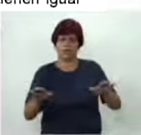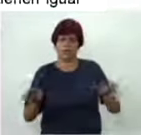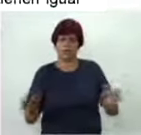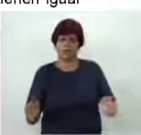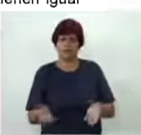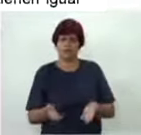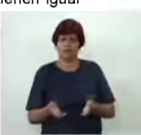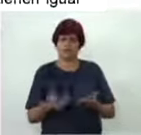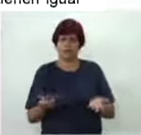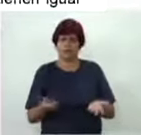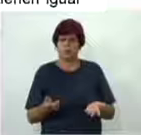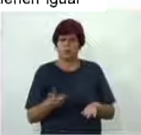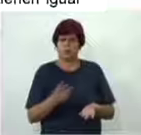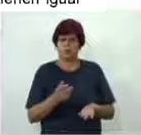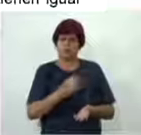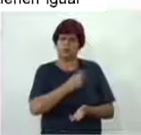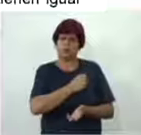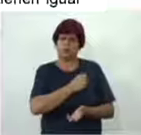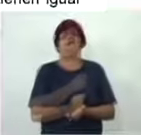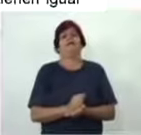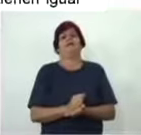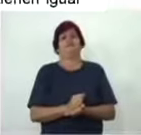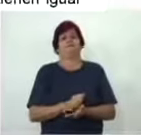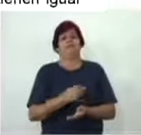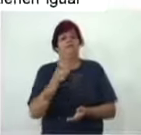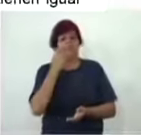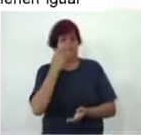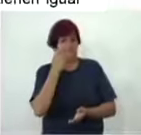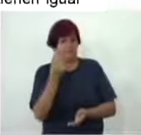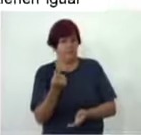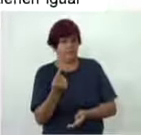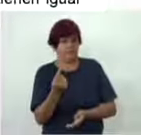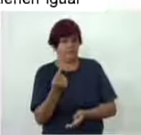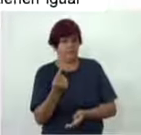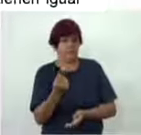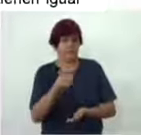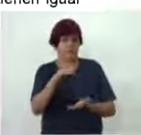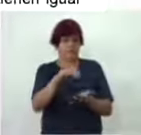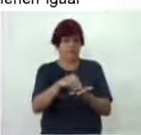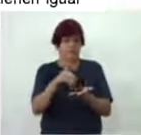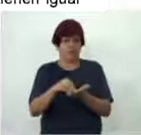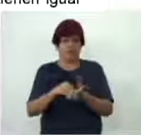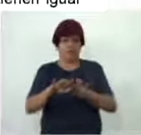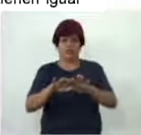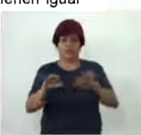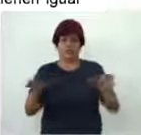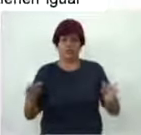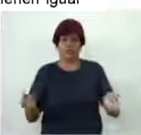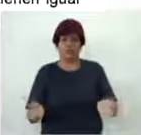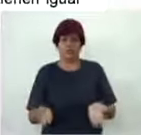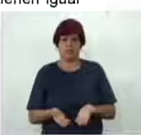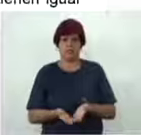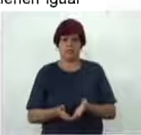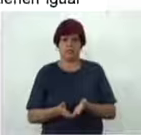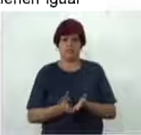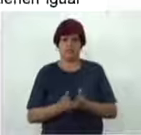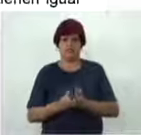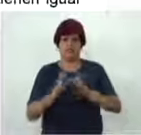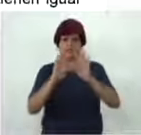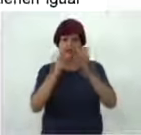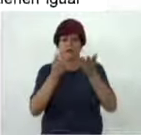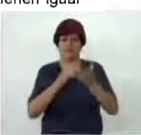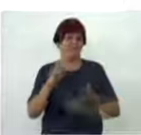podamos hacer? ¿Cómo la podemos ayudar? Probemos primero poniendo en el mantel las figuras que tienen igual